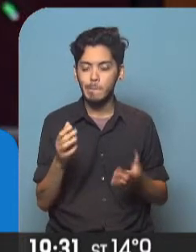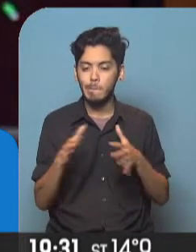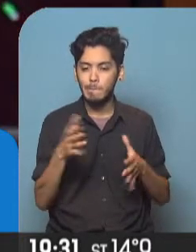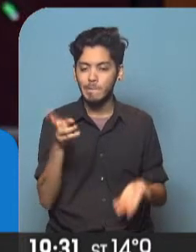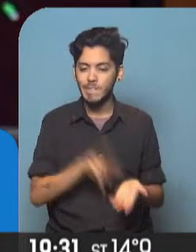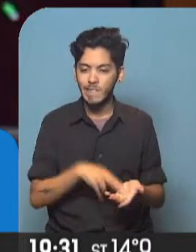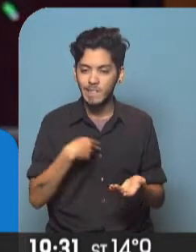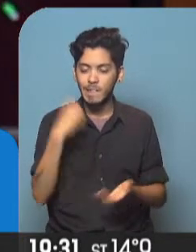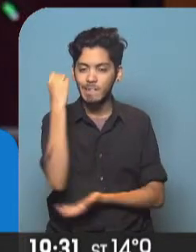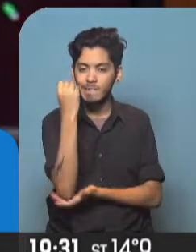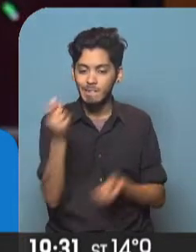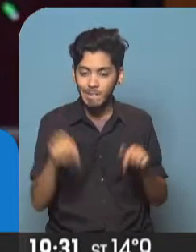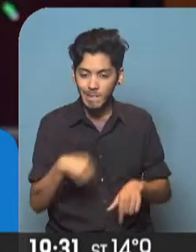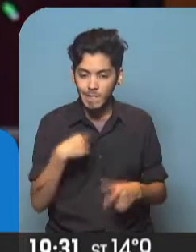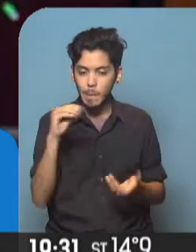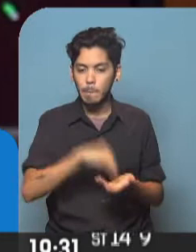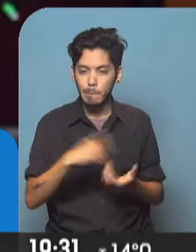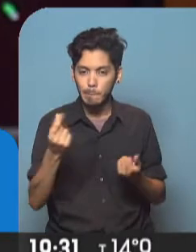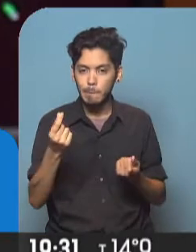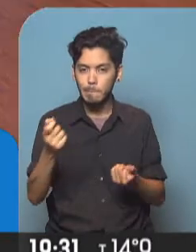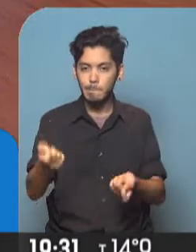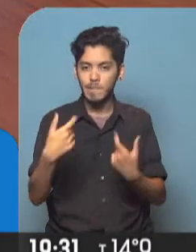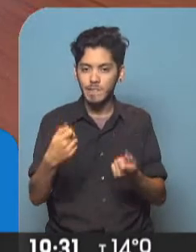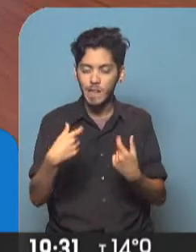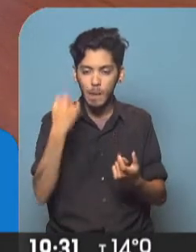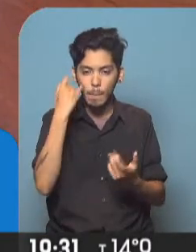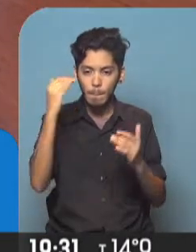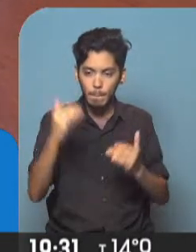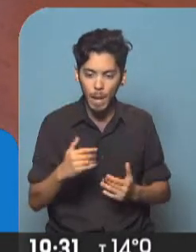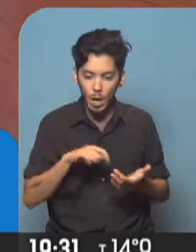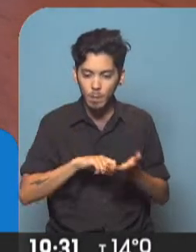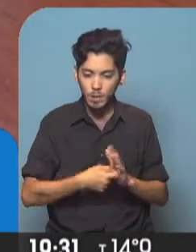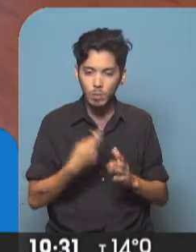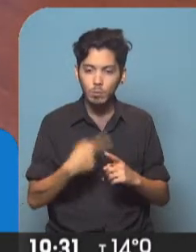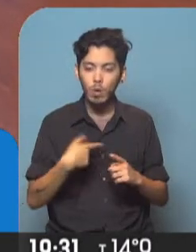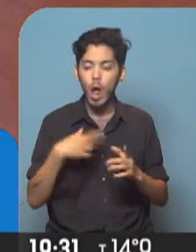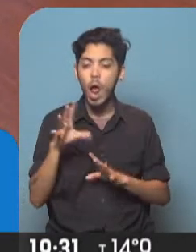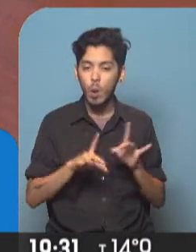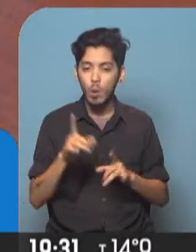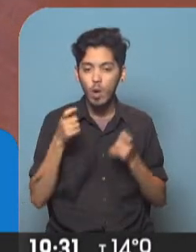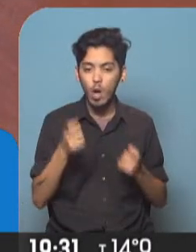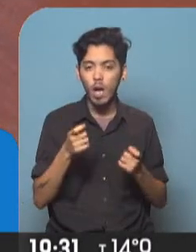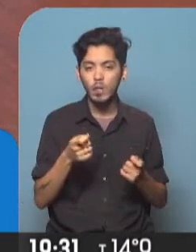da mayores ingresos y da menor presión sobre determinados gastos.